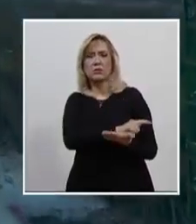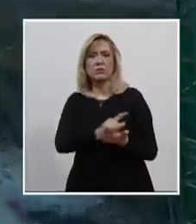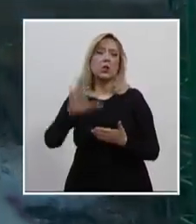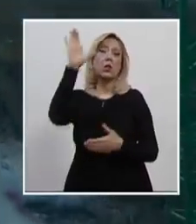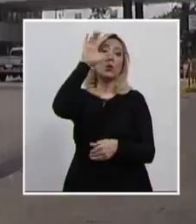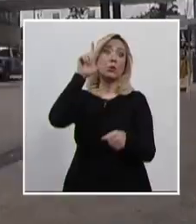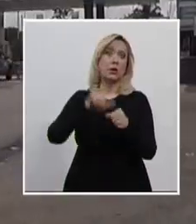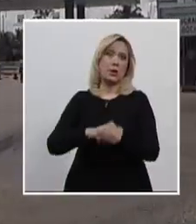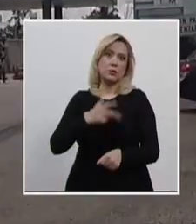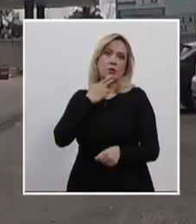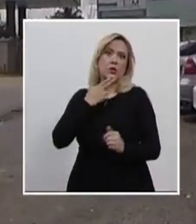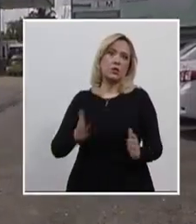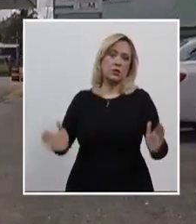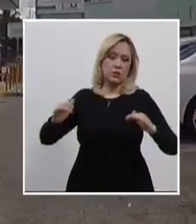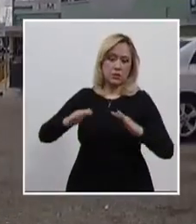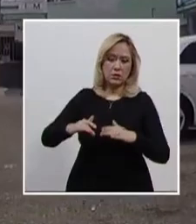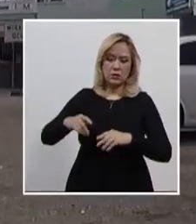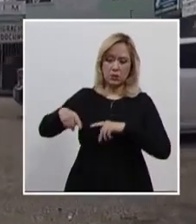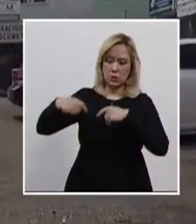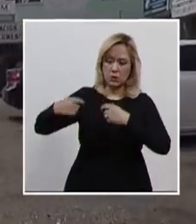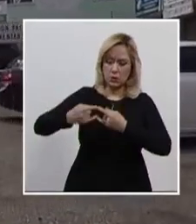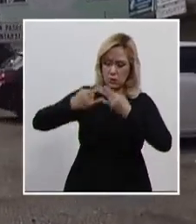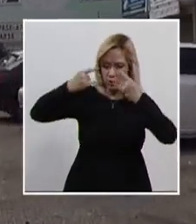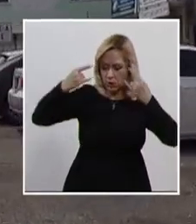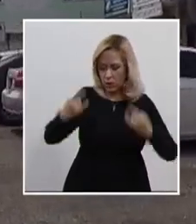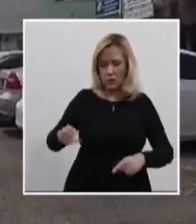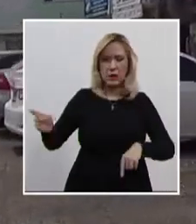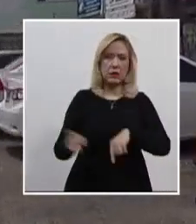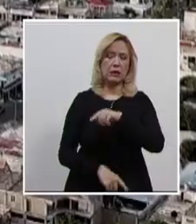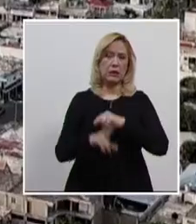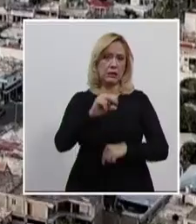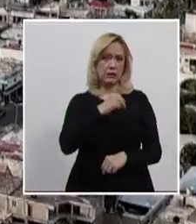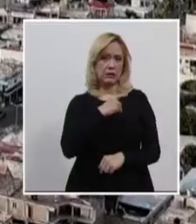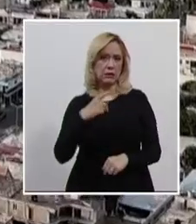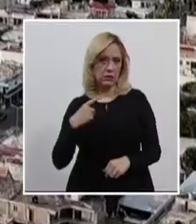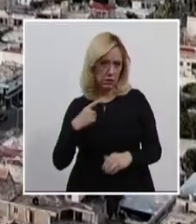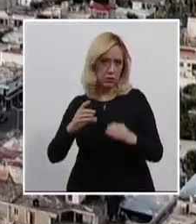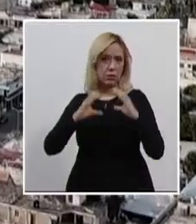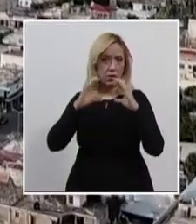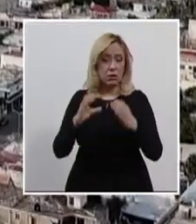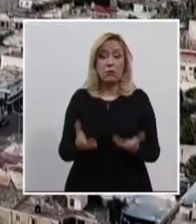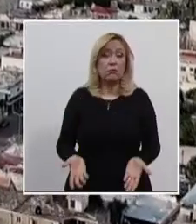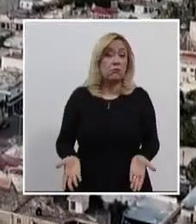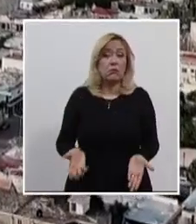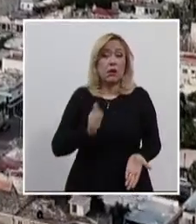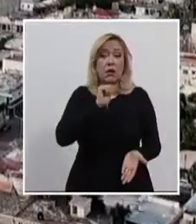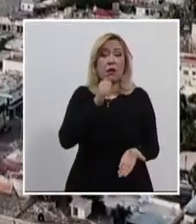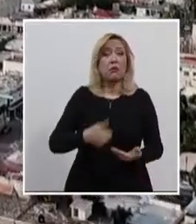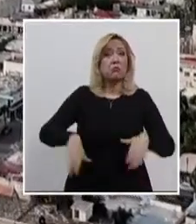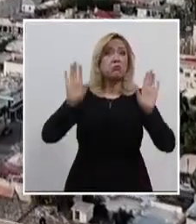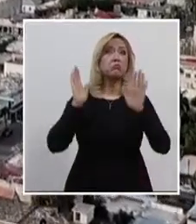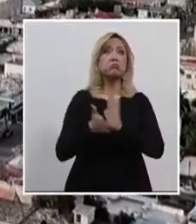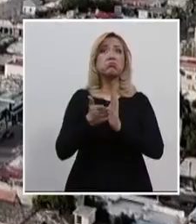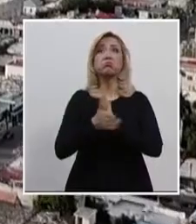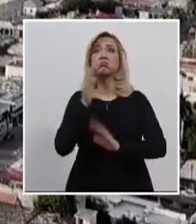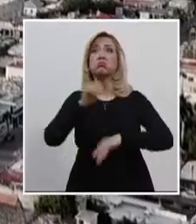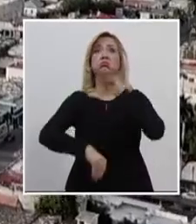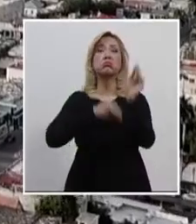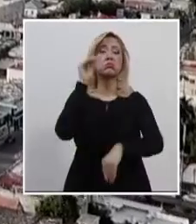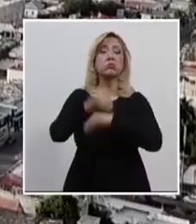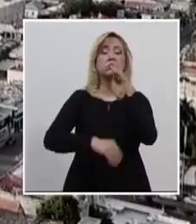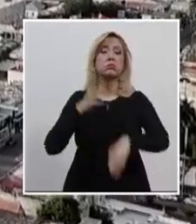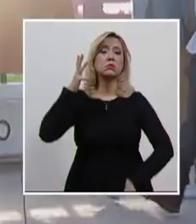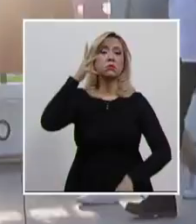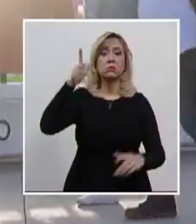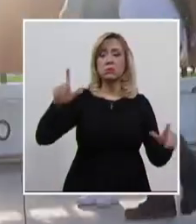entre otros, pues no se adoptaron las medidas necesarias para evitar una catástrofe natural y disminuir sus